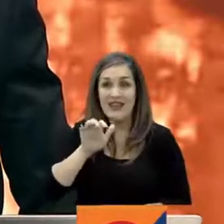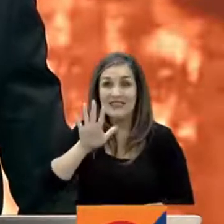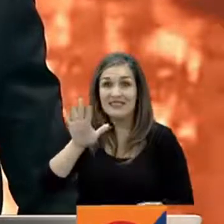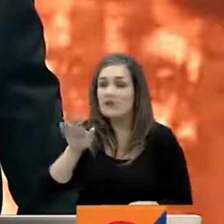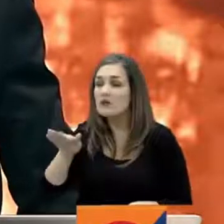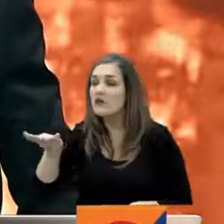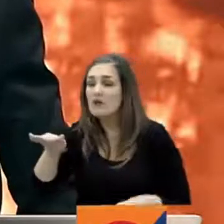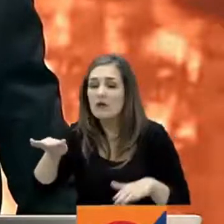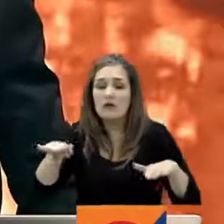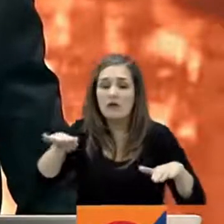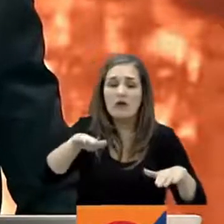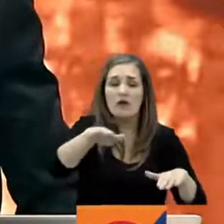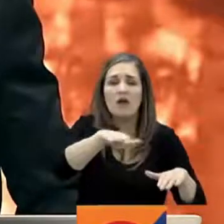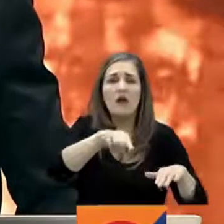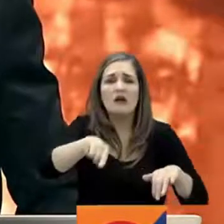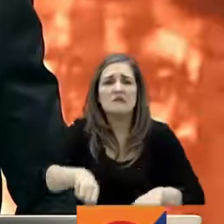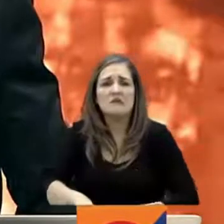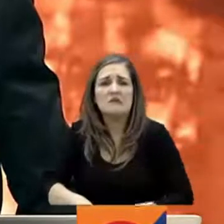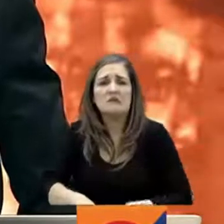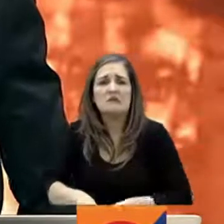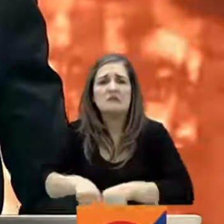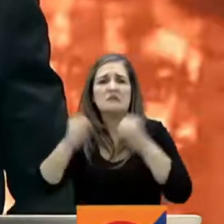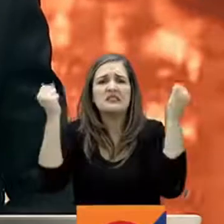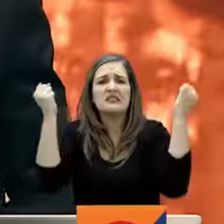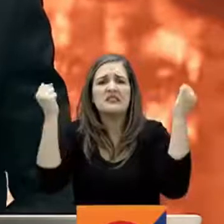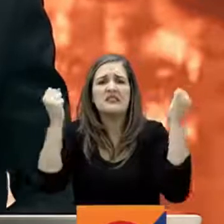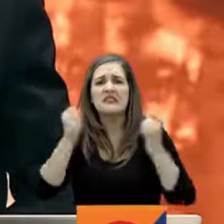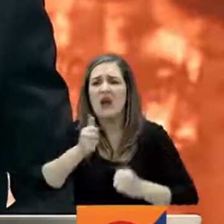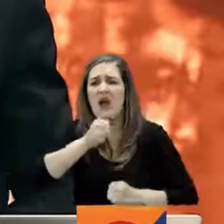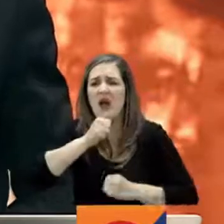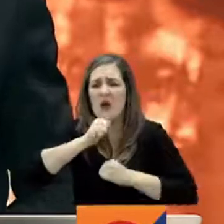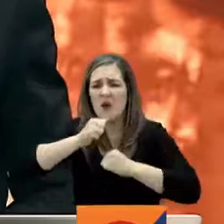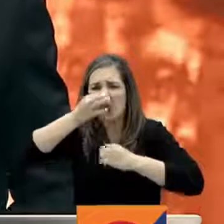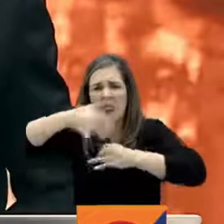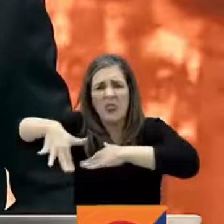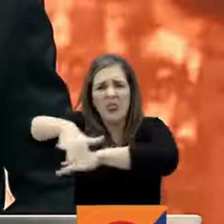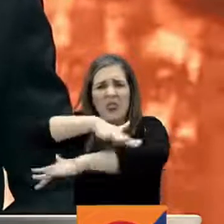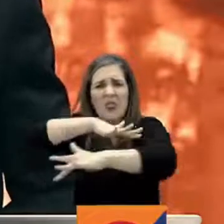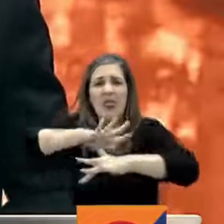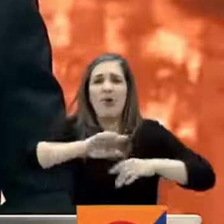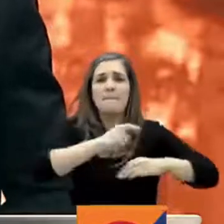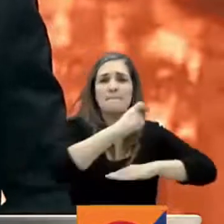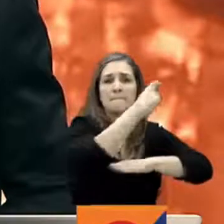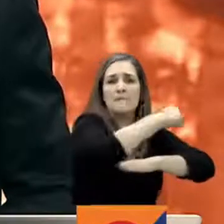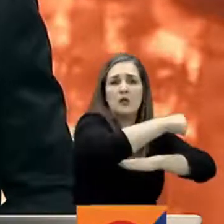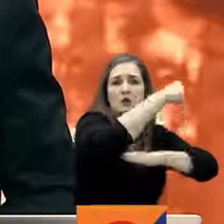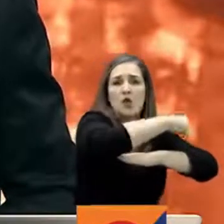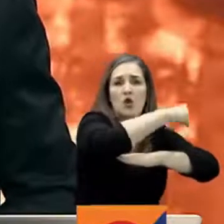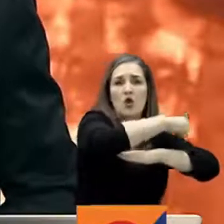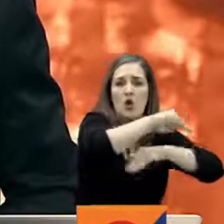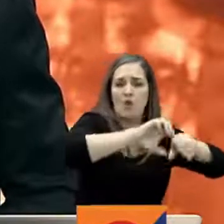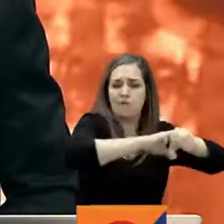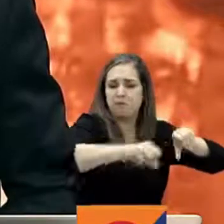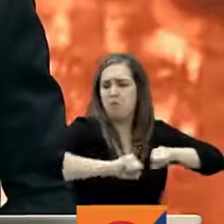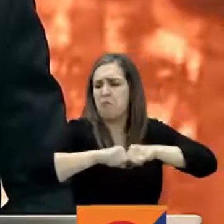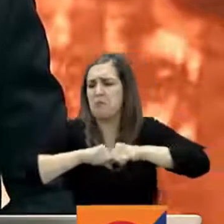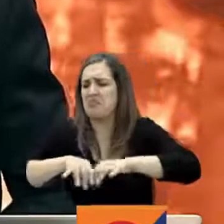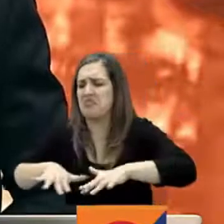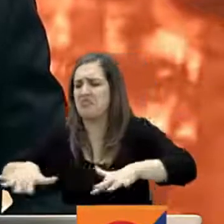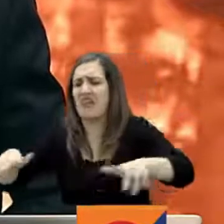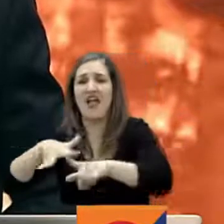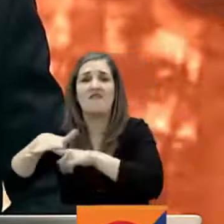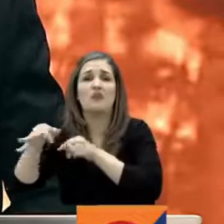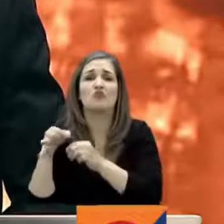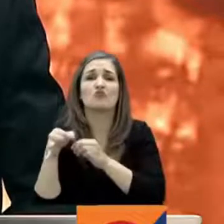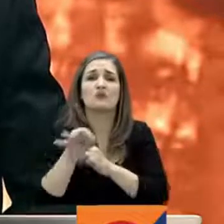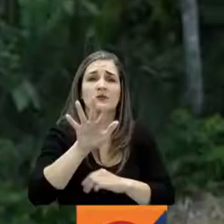fuentes hídricas debido al derrame de crudo del oleoducto Caño Limón Coveñas. Este es un reporte de Leilin Candela, periodista de la